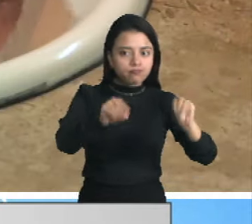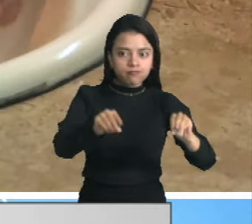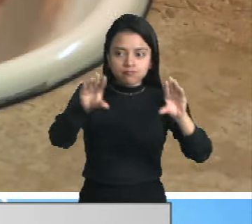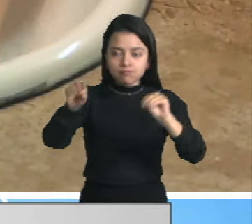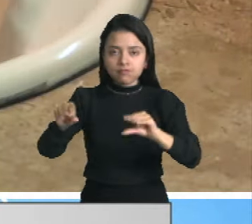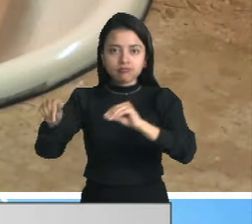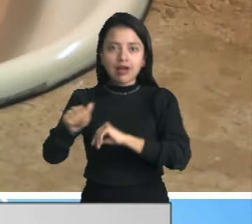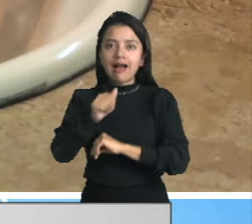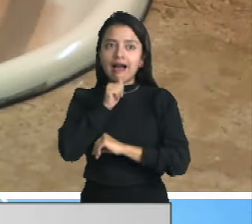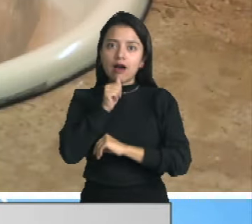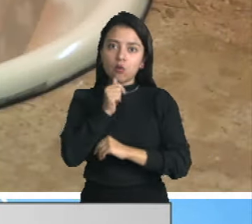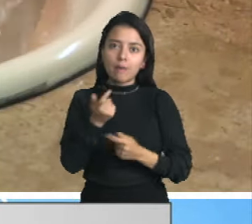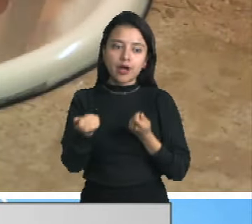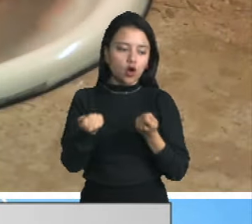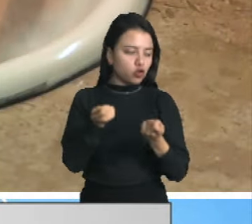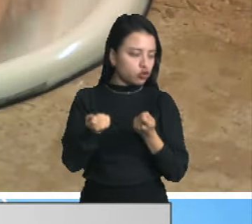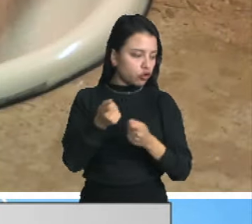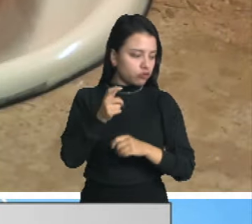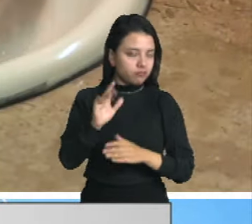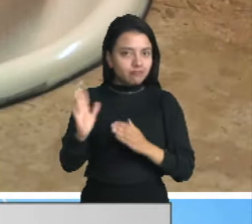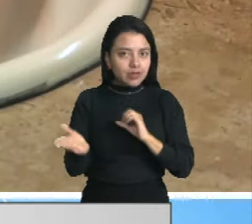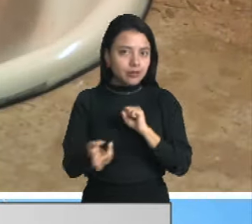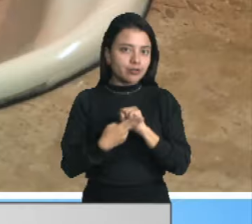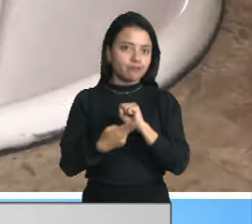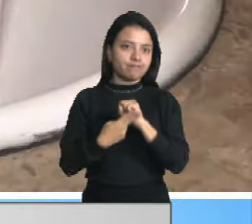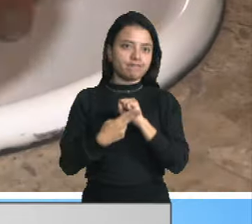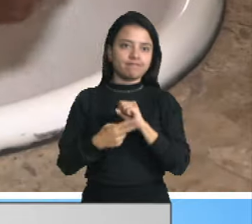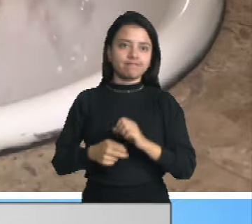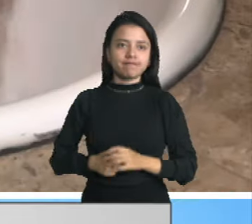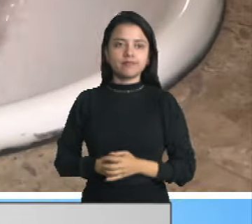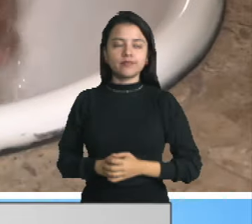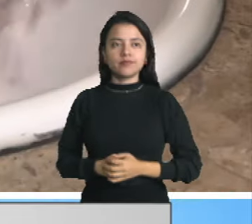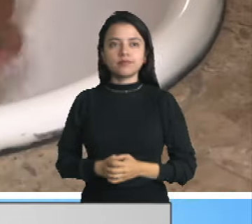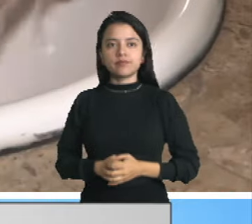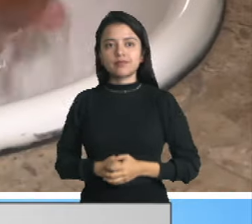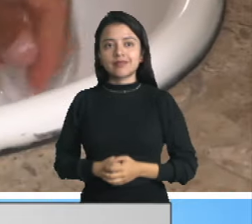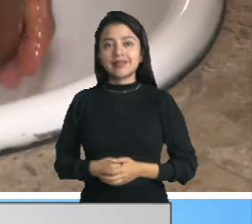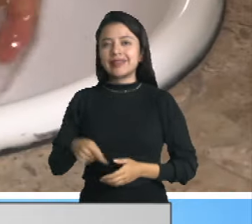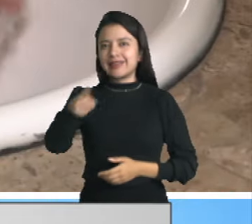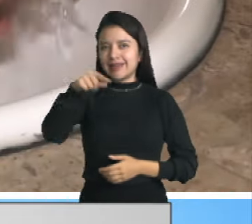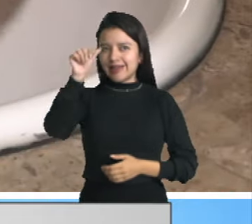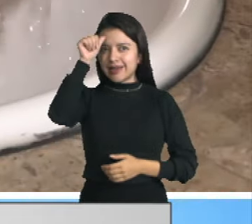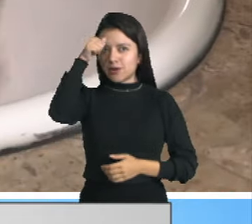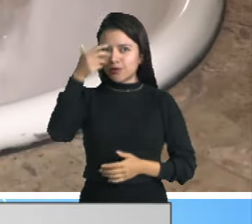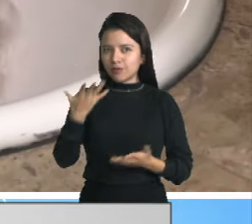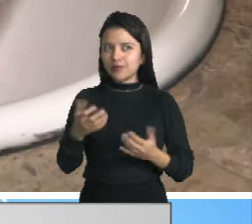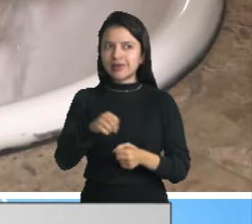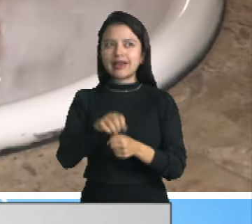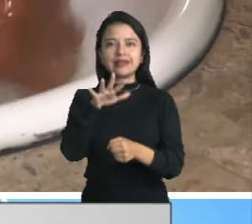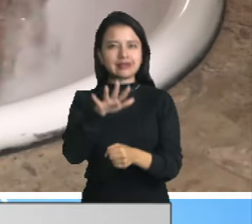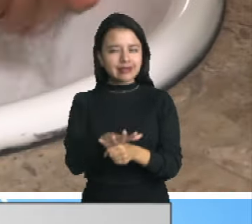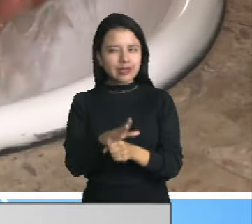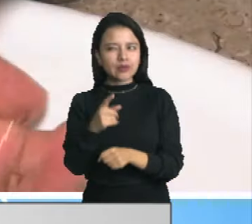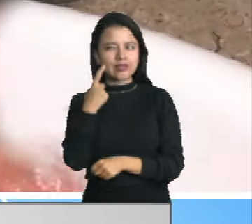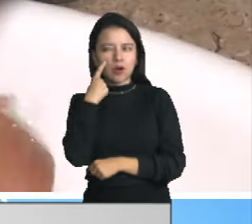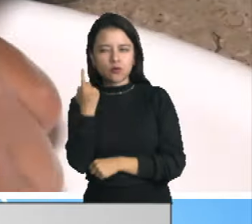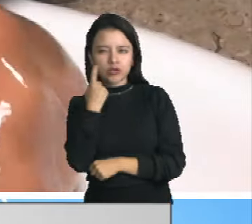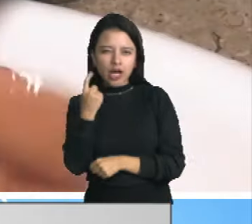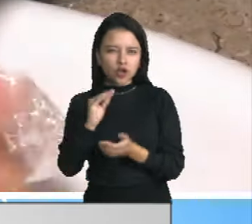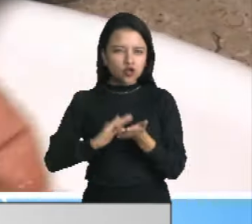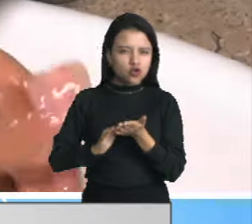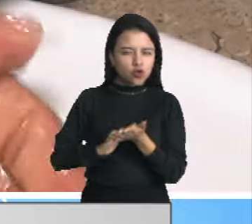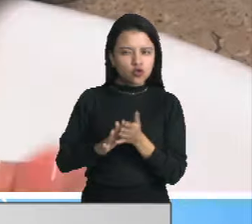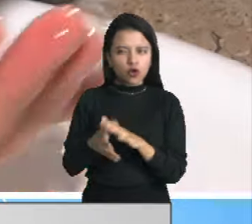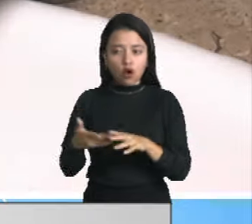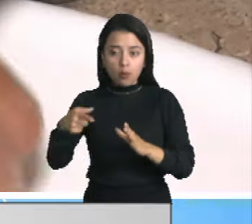fácilmente ejecutable y recuperable. Y es que recordemos también que el distrito ya está buscando otras alternativas para suplir el